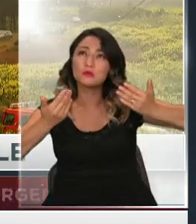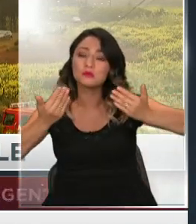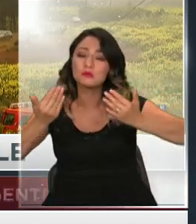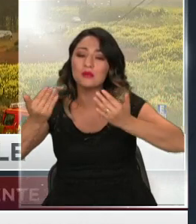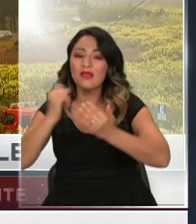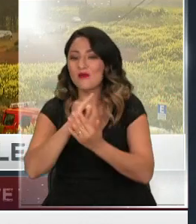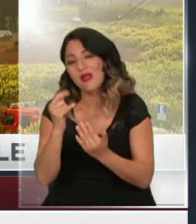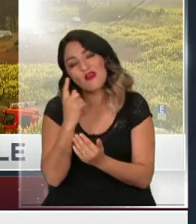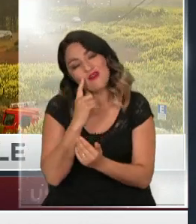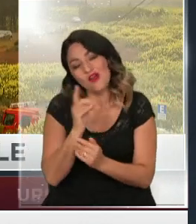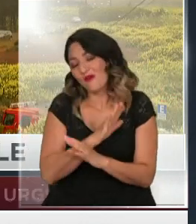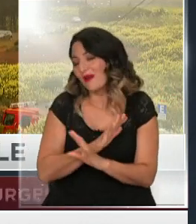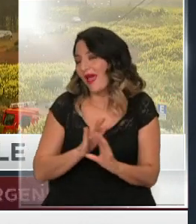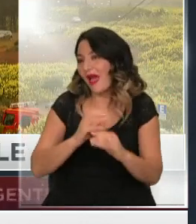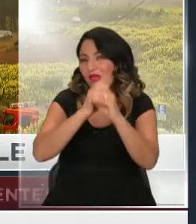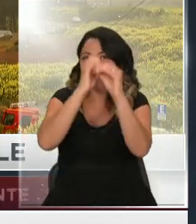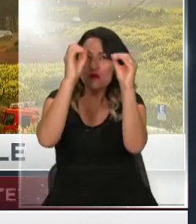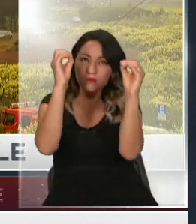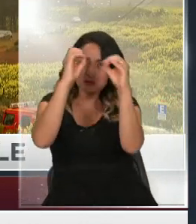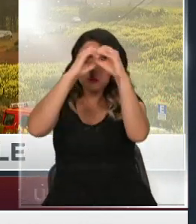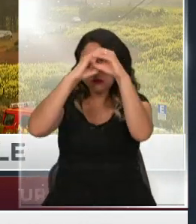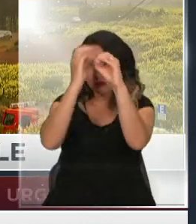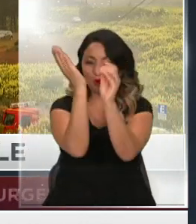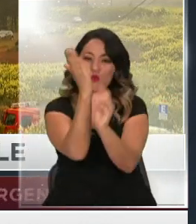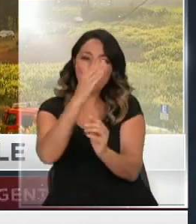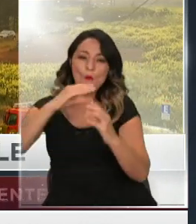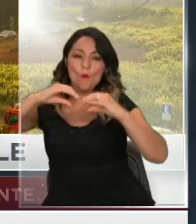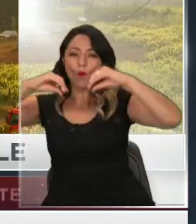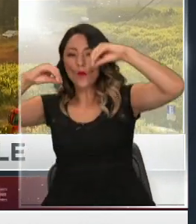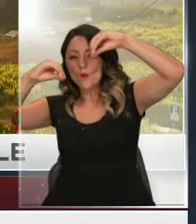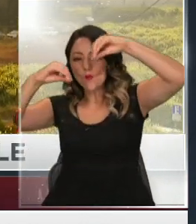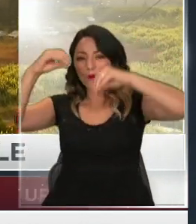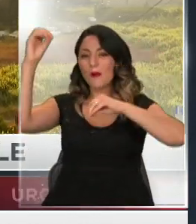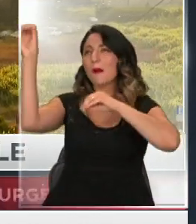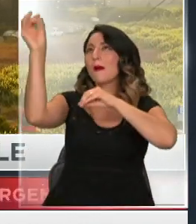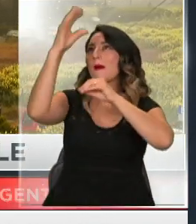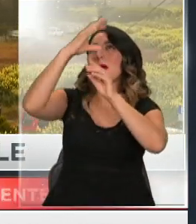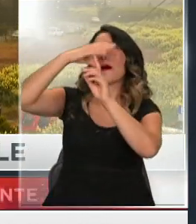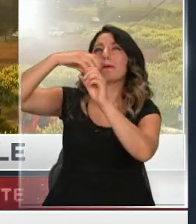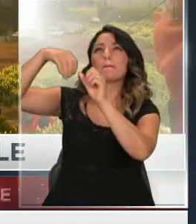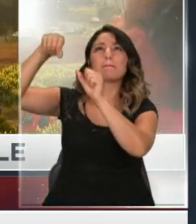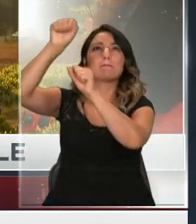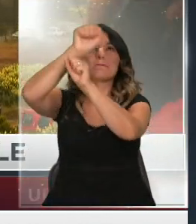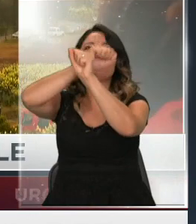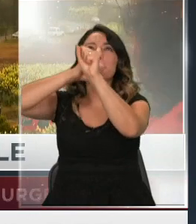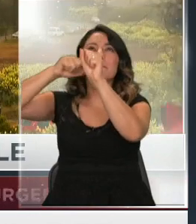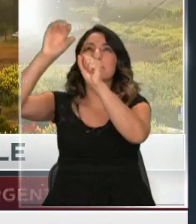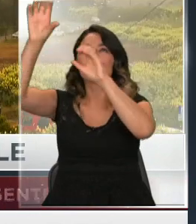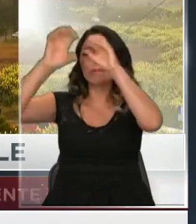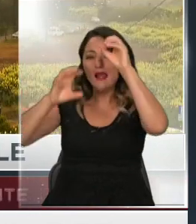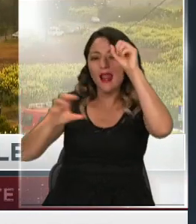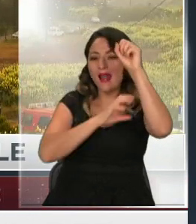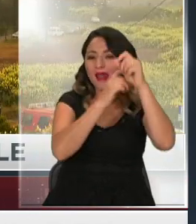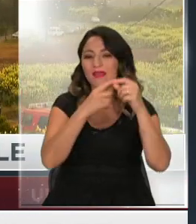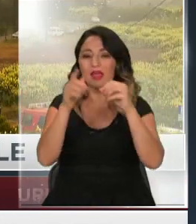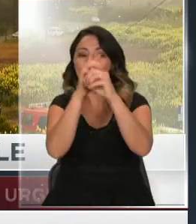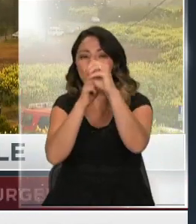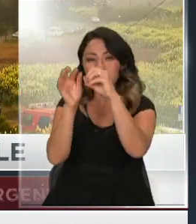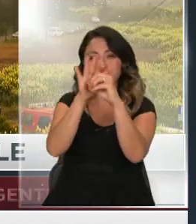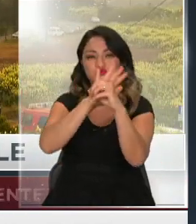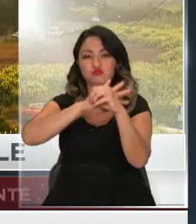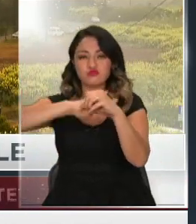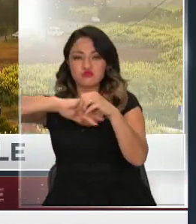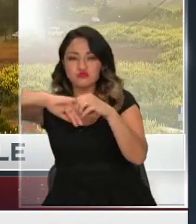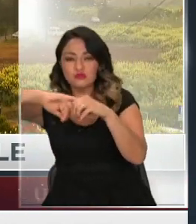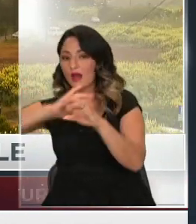poder ver ni la media luna, no vamos a ver los planetas, no, obviamente menos la corona. ¿Cómo fue esa sensación de estar...?